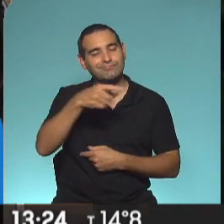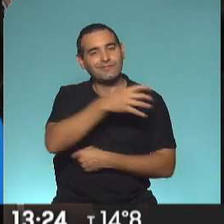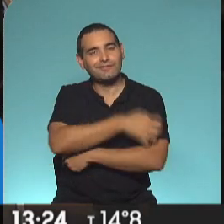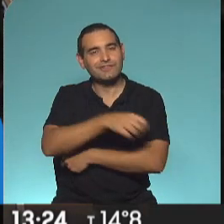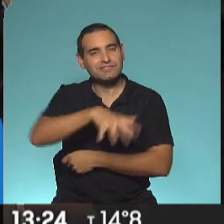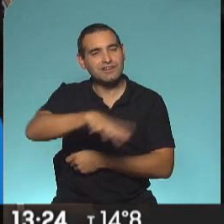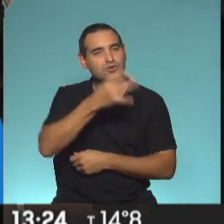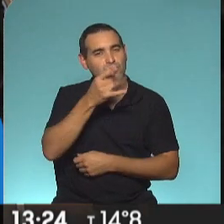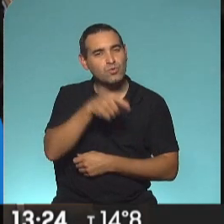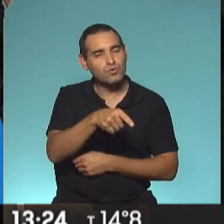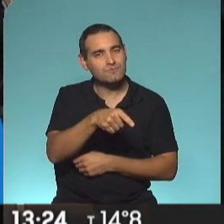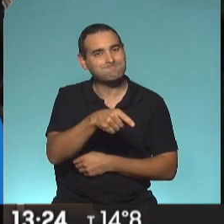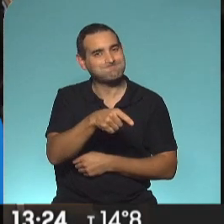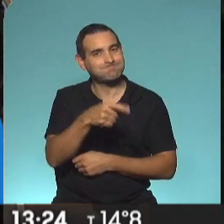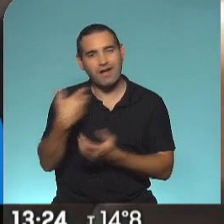azul,